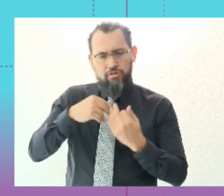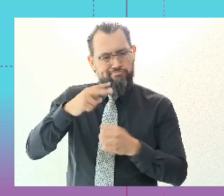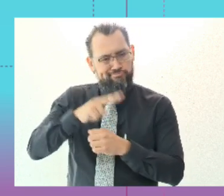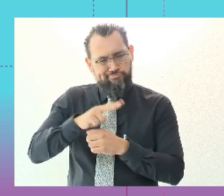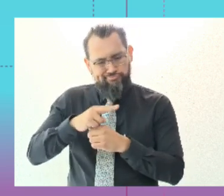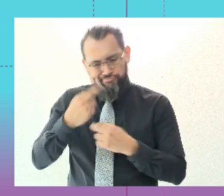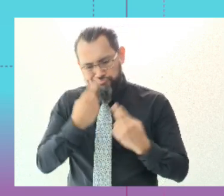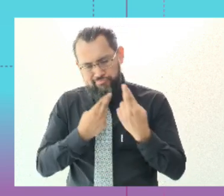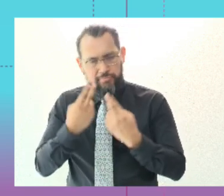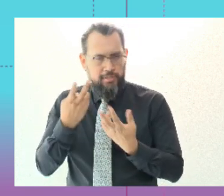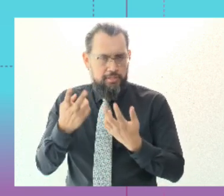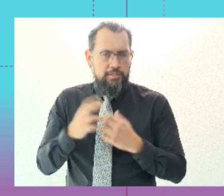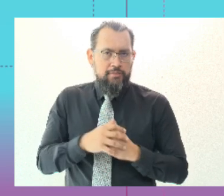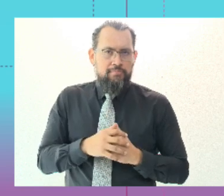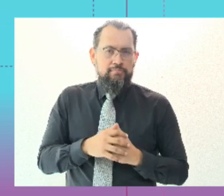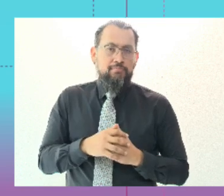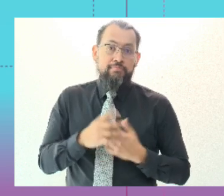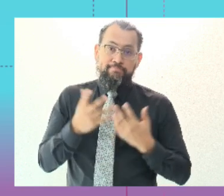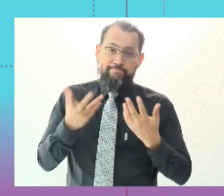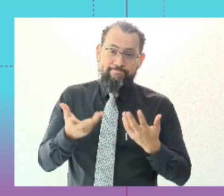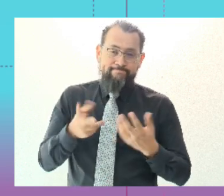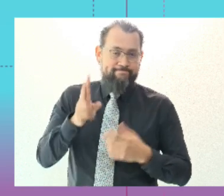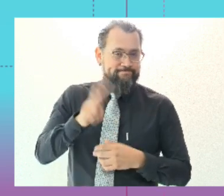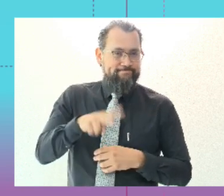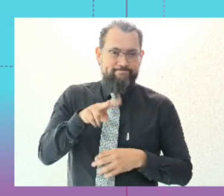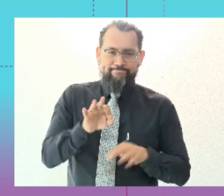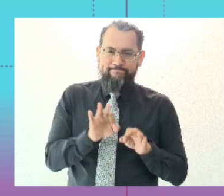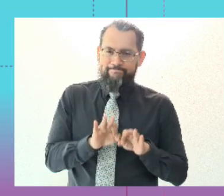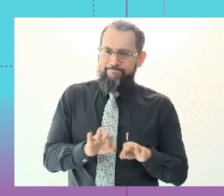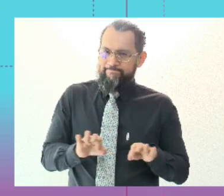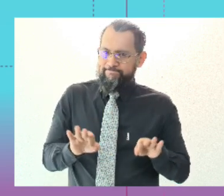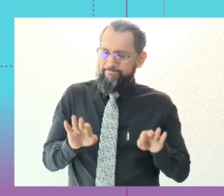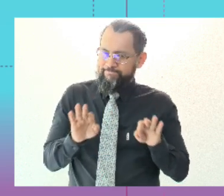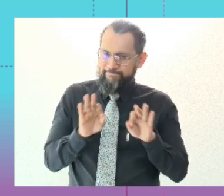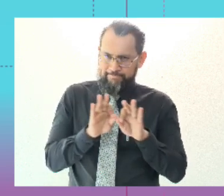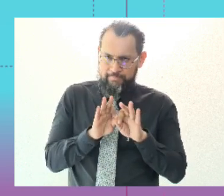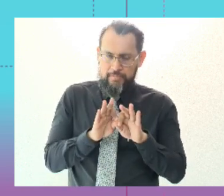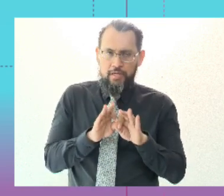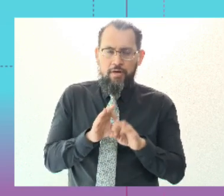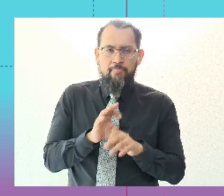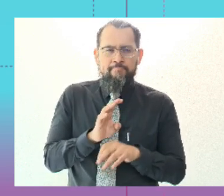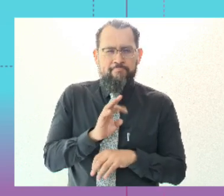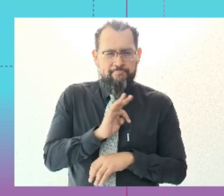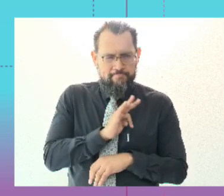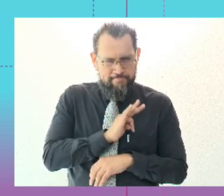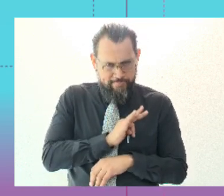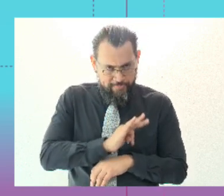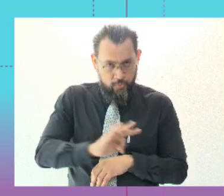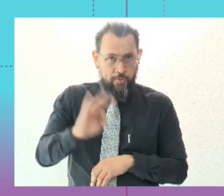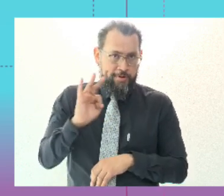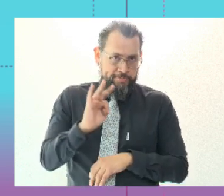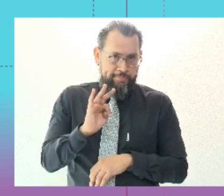ya lo comentaban bien por acá. Entonces, es fundamental realmente poder apoyar